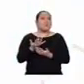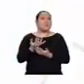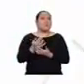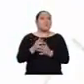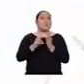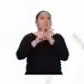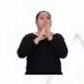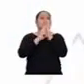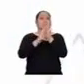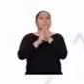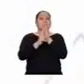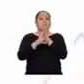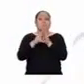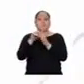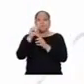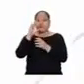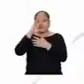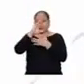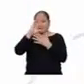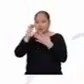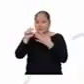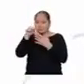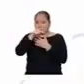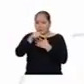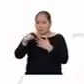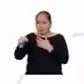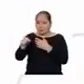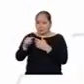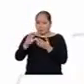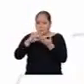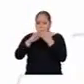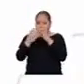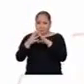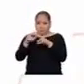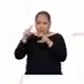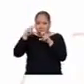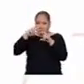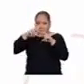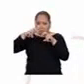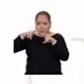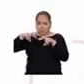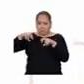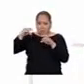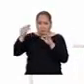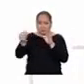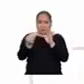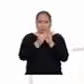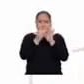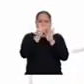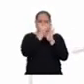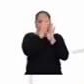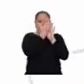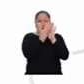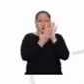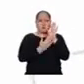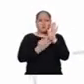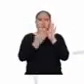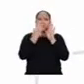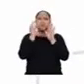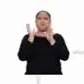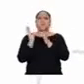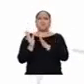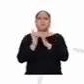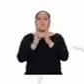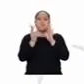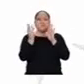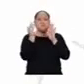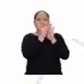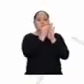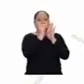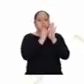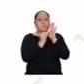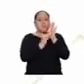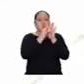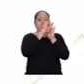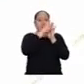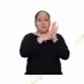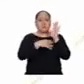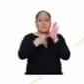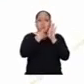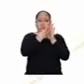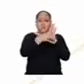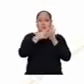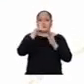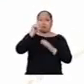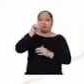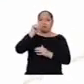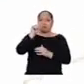representar las características de la población en estudio mediante la organización de los datos encontrados en tablas de